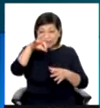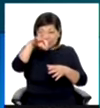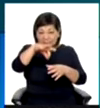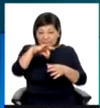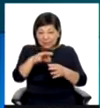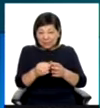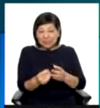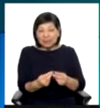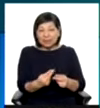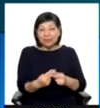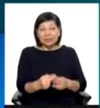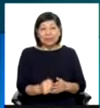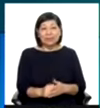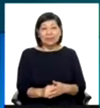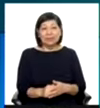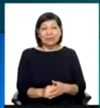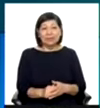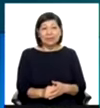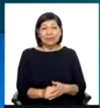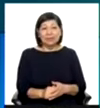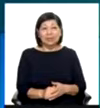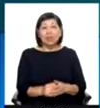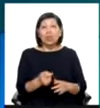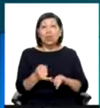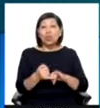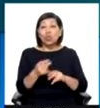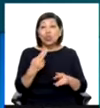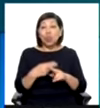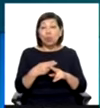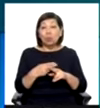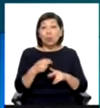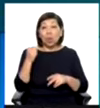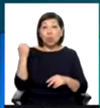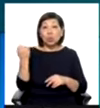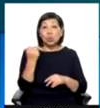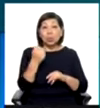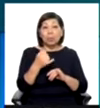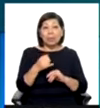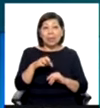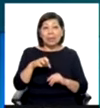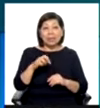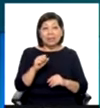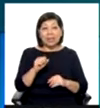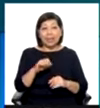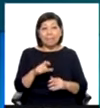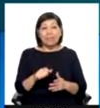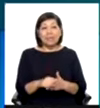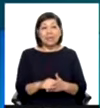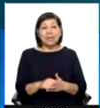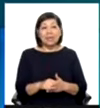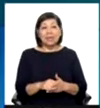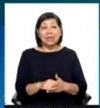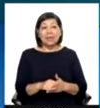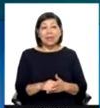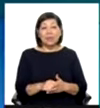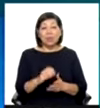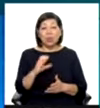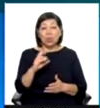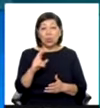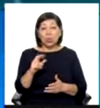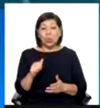denominadas super semillas. Algunas las conozco, la papa acá, la serranita, la